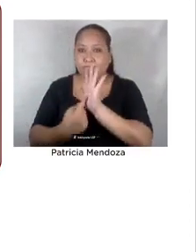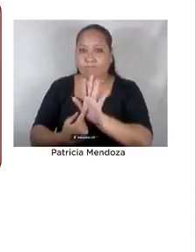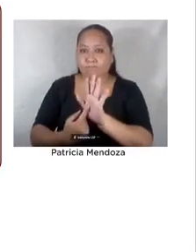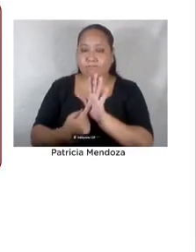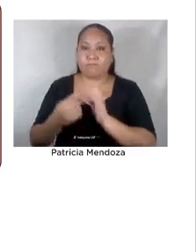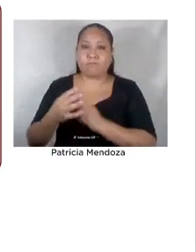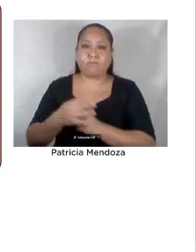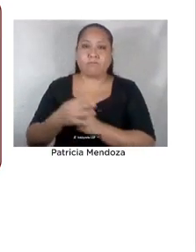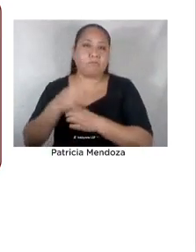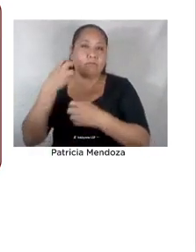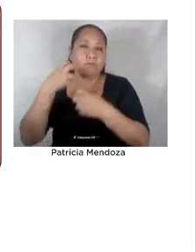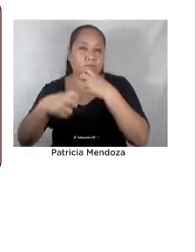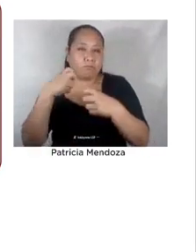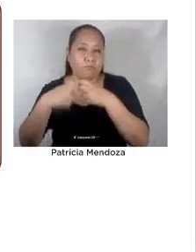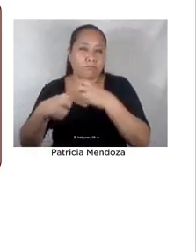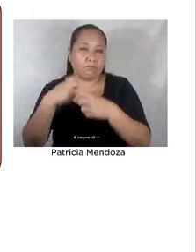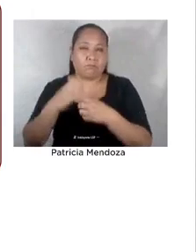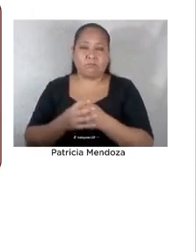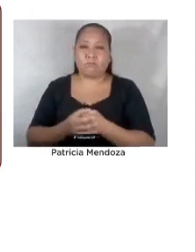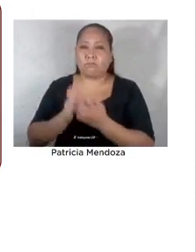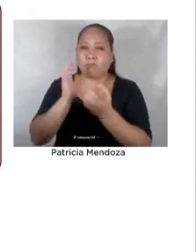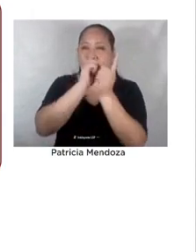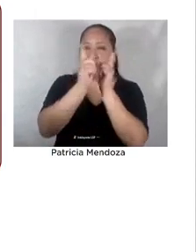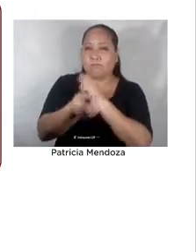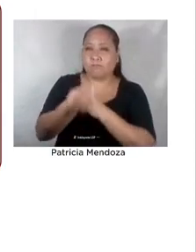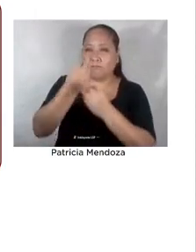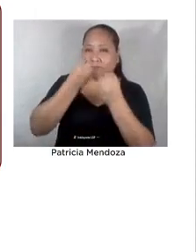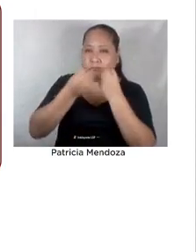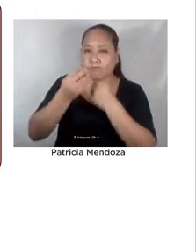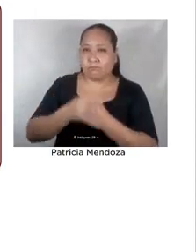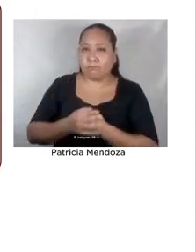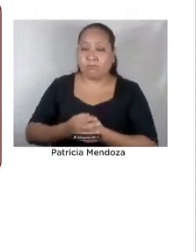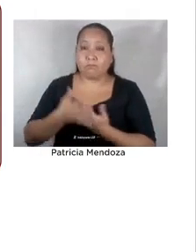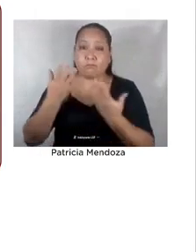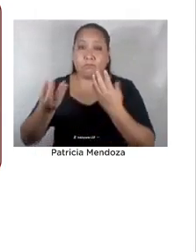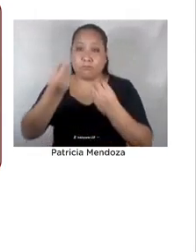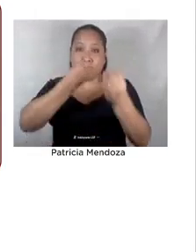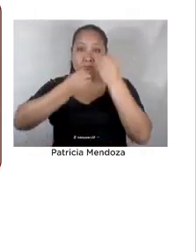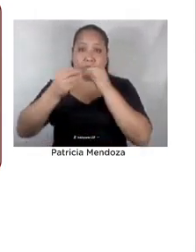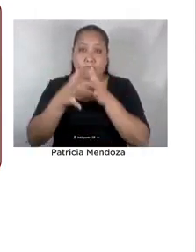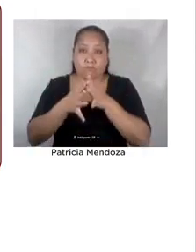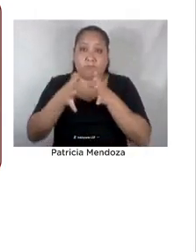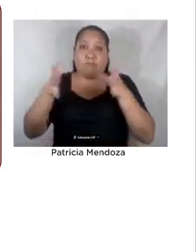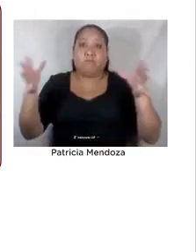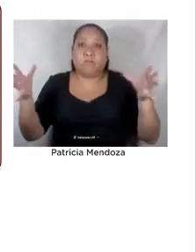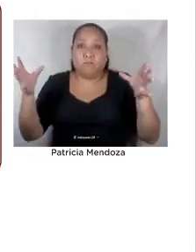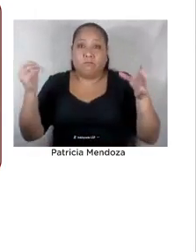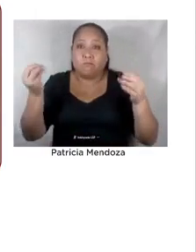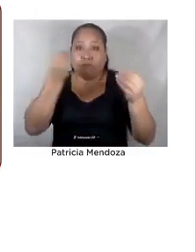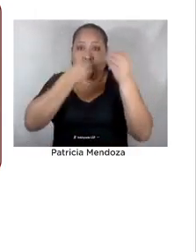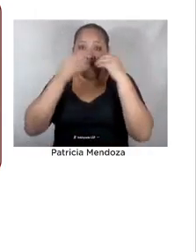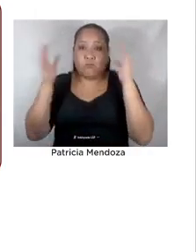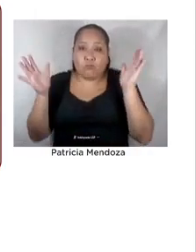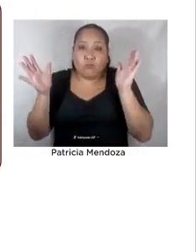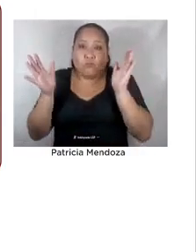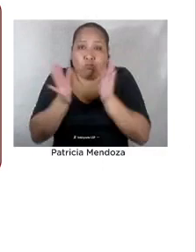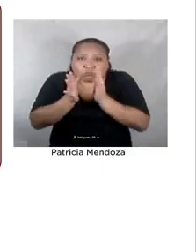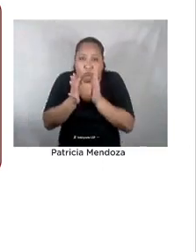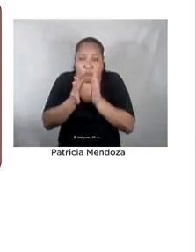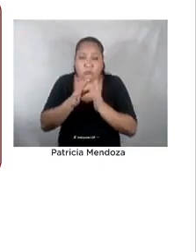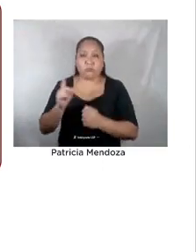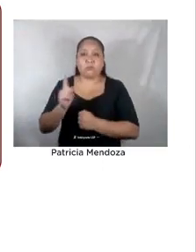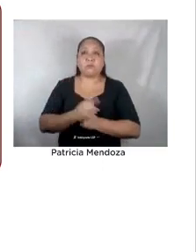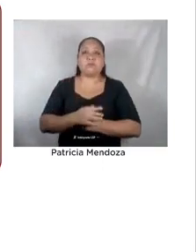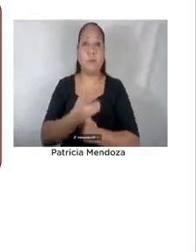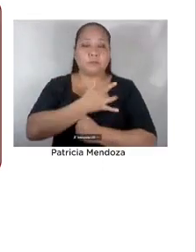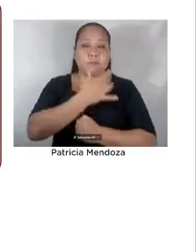alguna alteración en el apetito, probablemente esté comiendo más o menos que antes, y quizás siente que no está